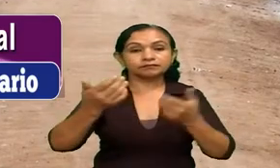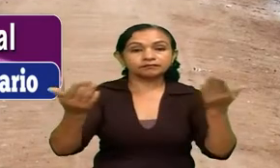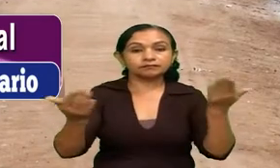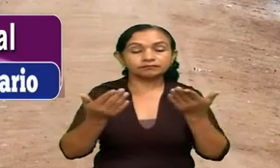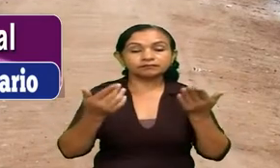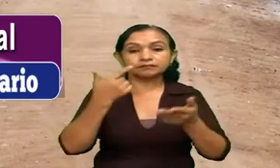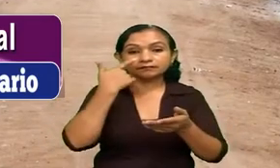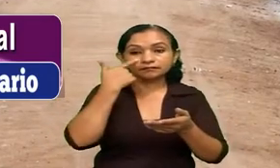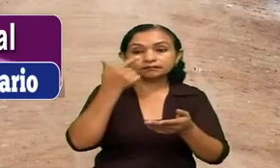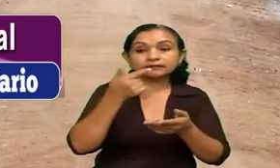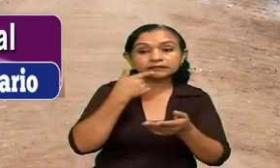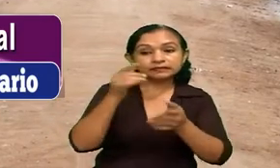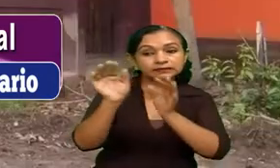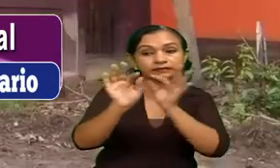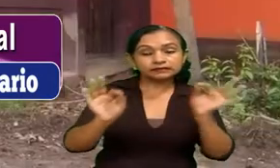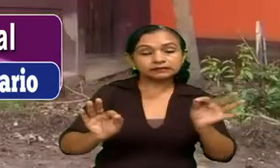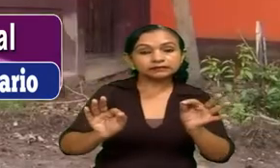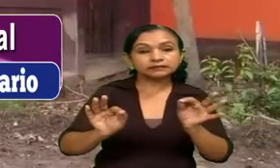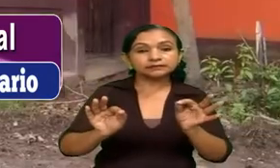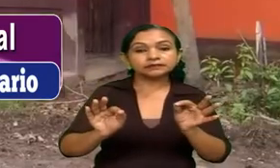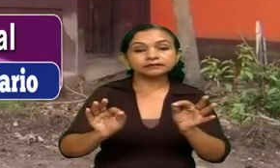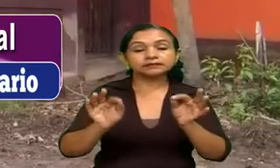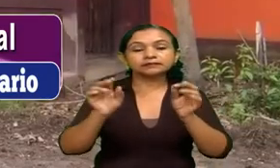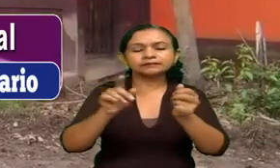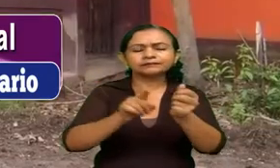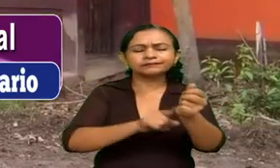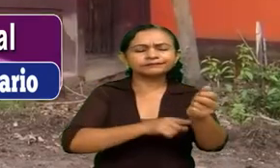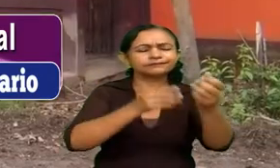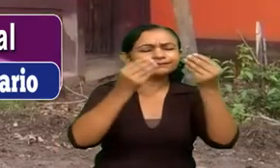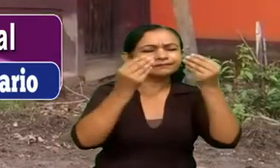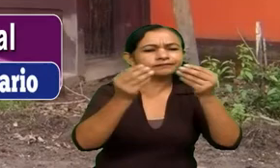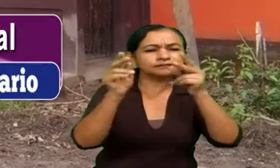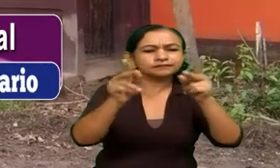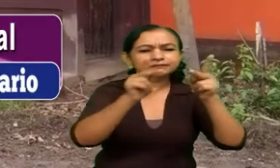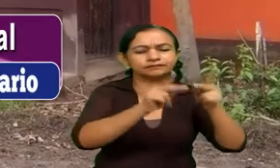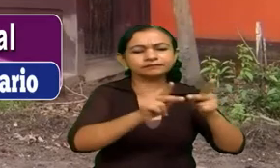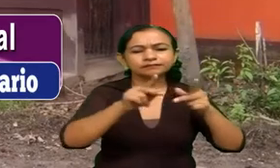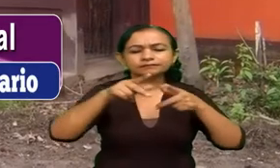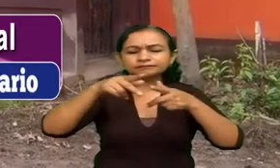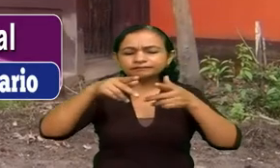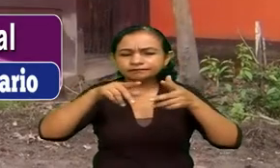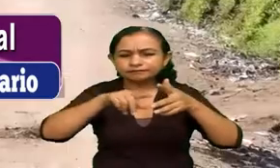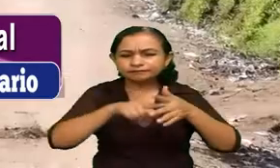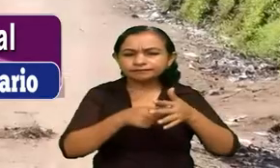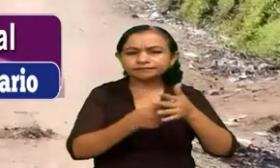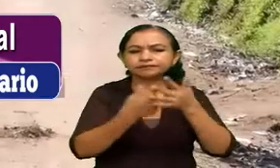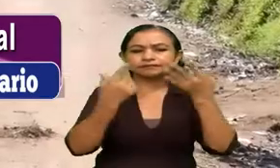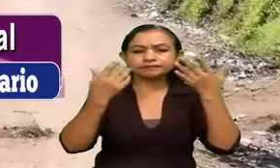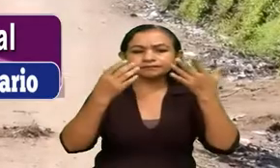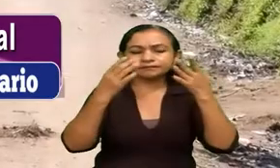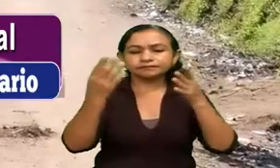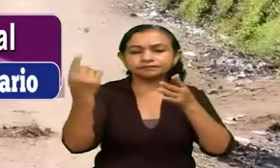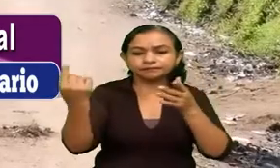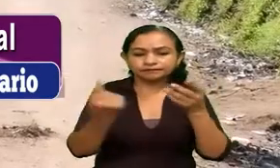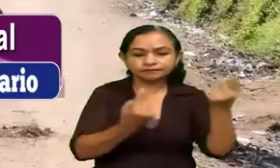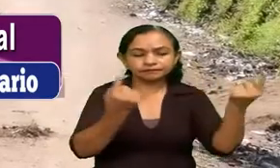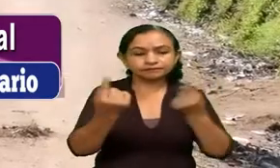un reconocimiento sí, sí. a esa claro, cantidad claro. de hermanos técnicos, especialistas que se han